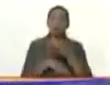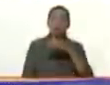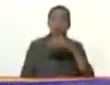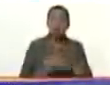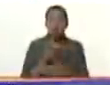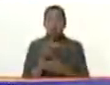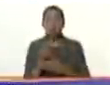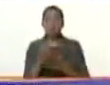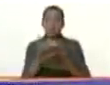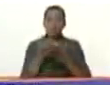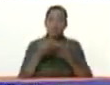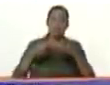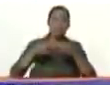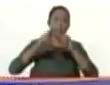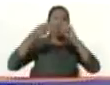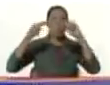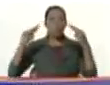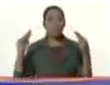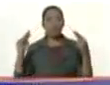ganar la paz,